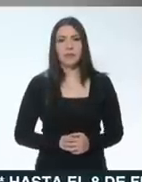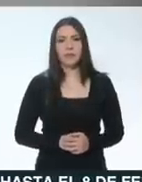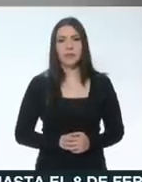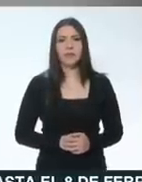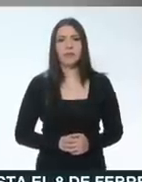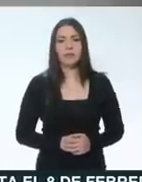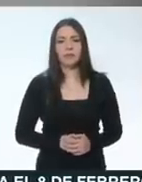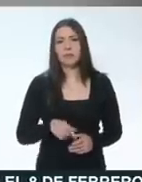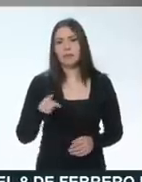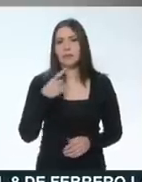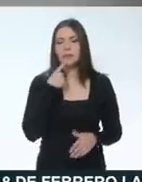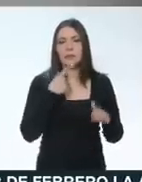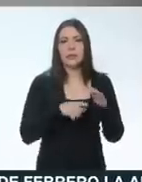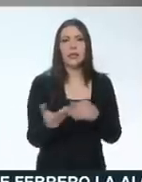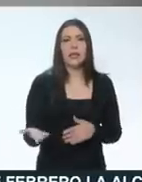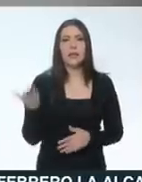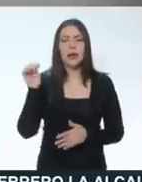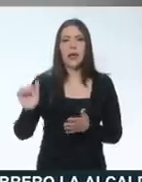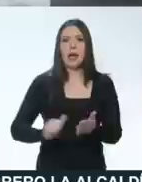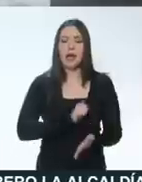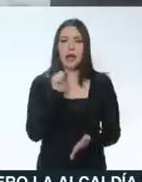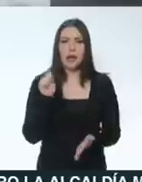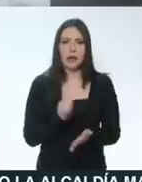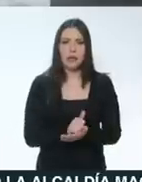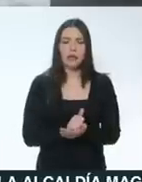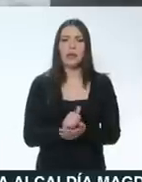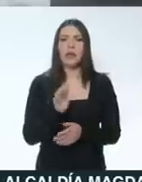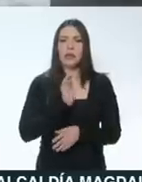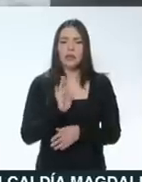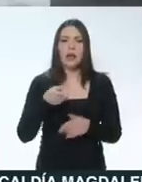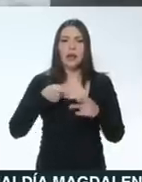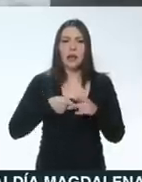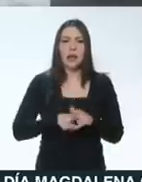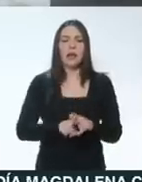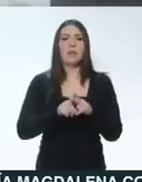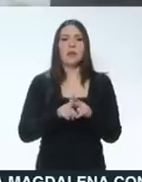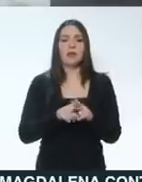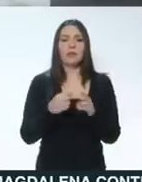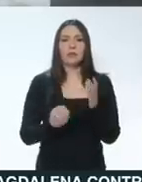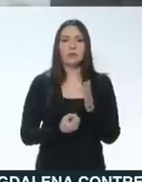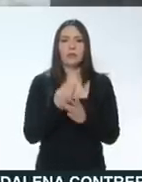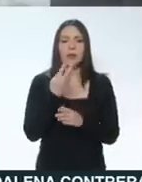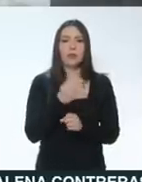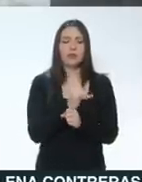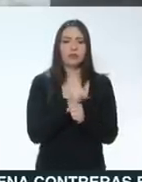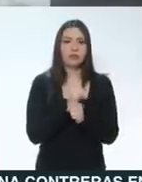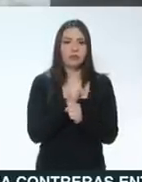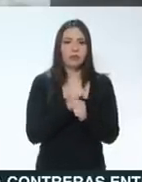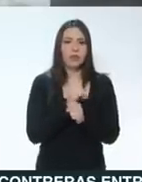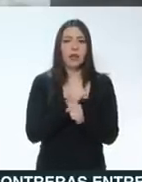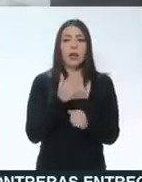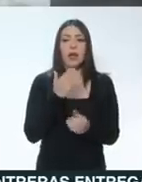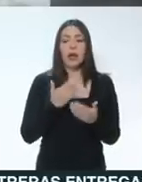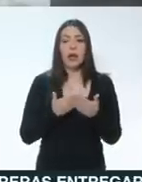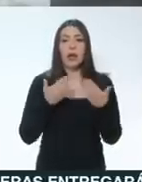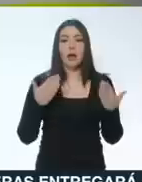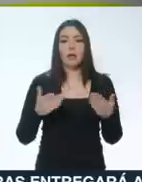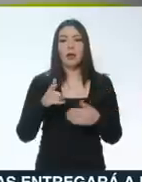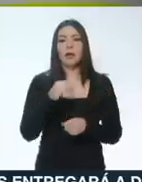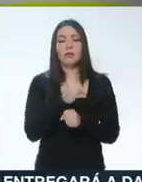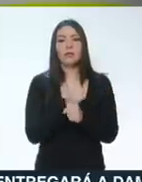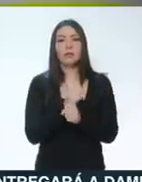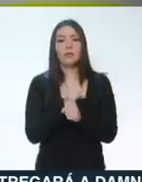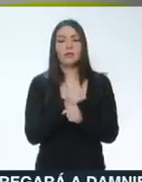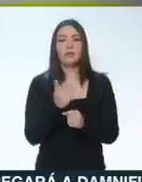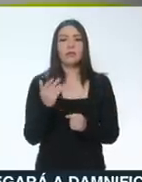Levantamos el acta correspondiente, ya se abrió una carpeta de investigación. En estos momentos se está realizando un